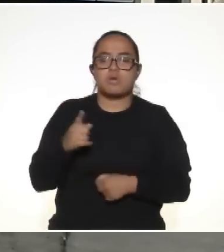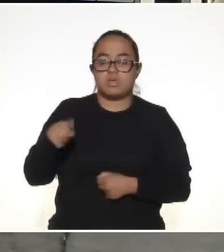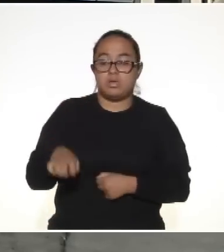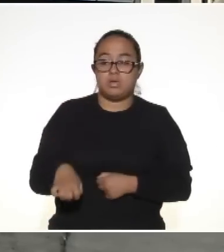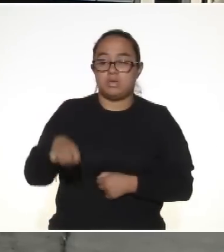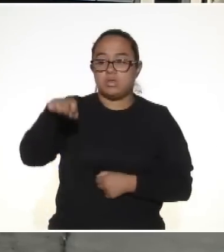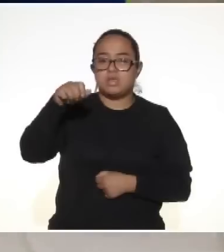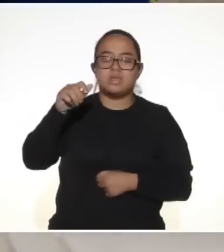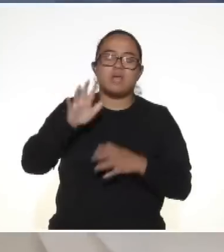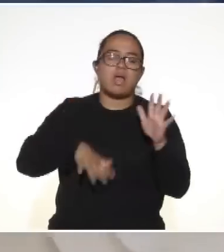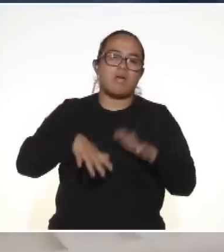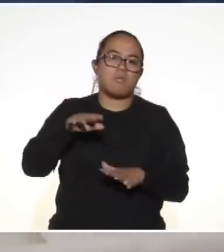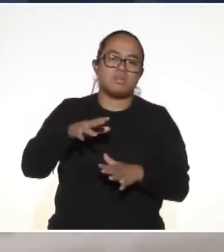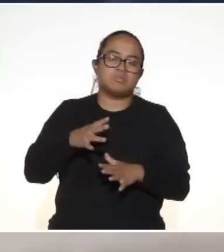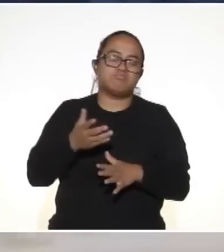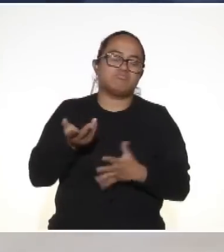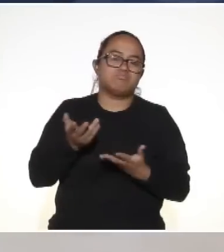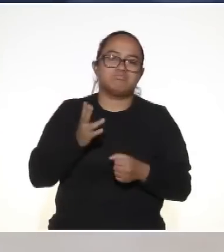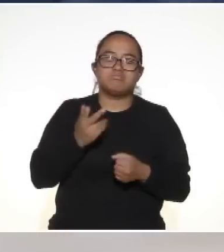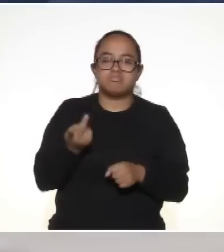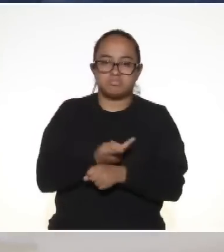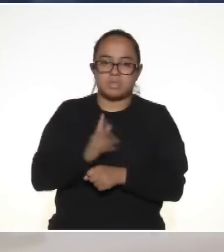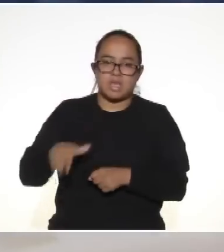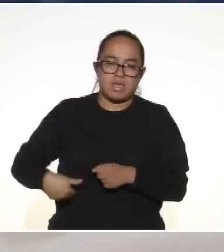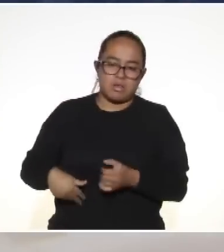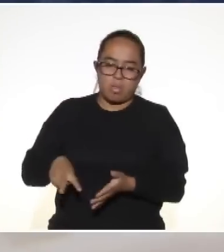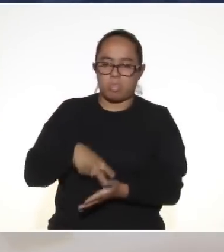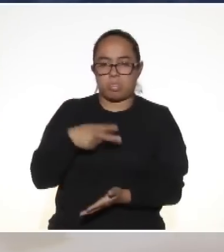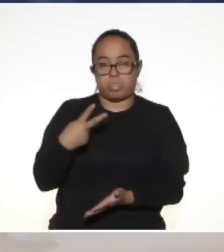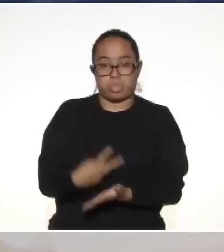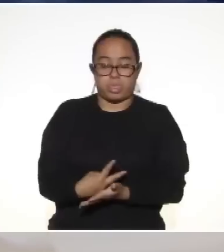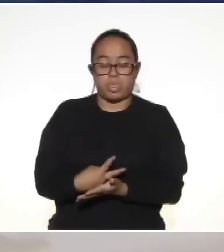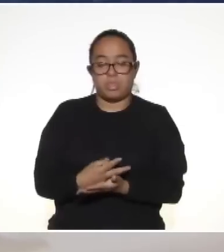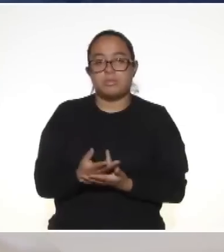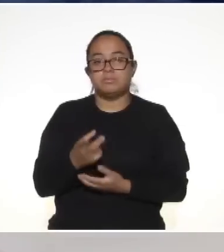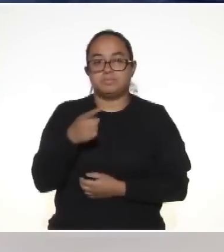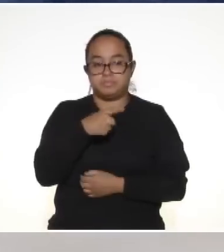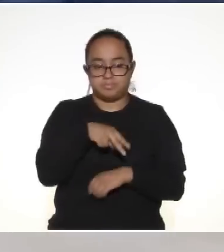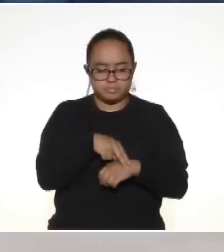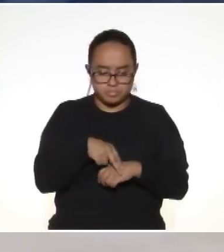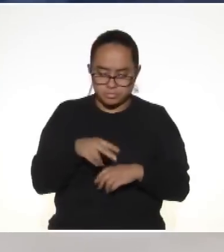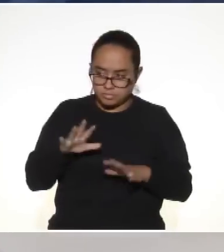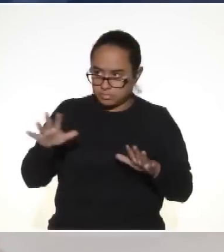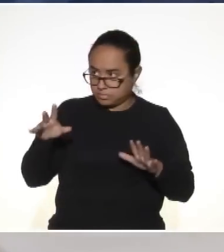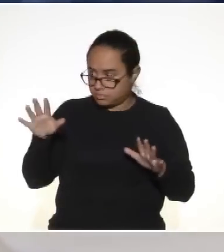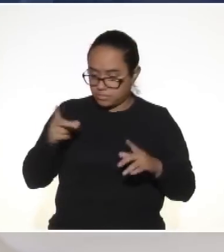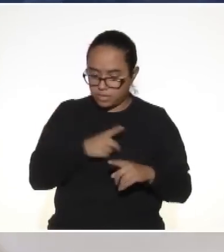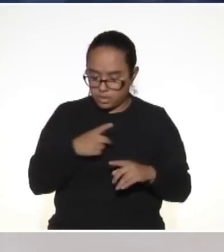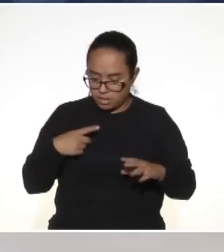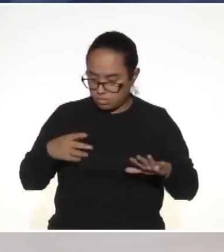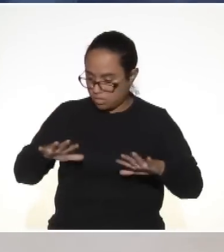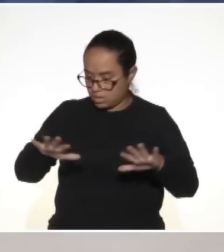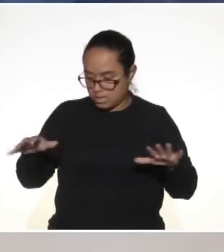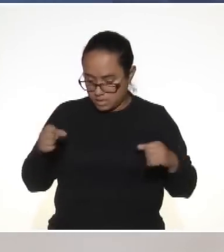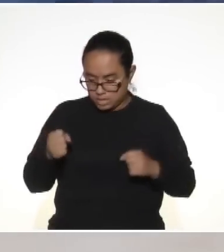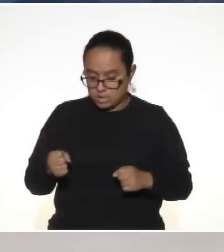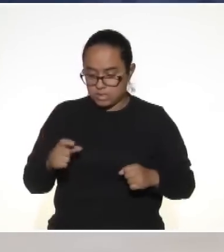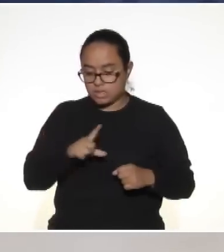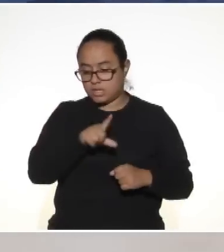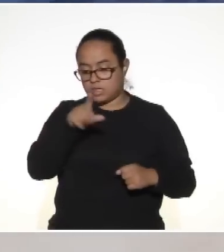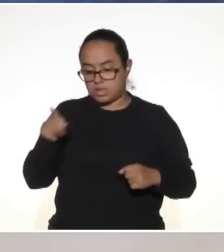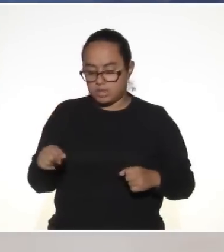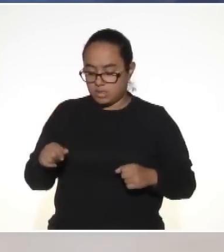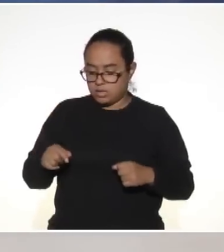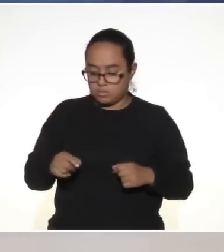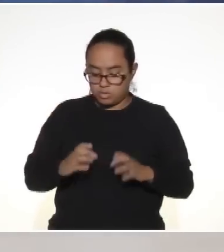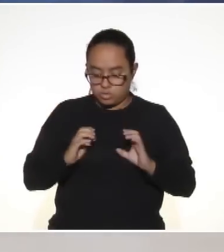suelen resbalarse. Nosotros como paramédicos primeramente tenemos que asegurarnos de que nuestro entorno sea seguro. Posteriormente colocarnos nuestro aislamiento de